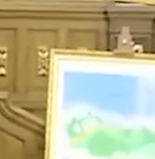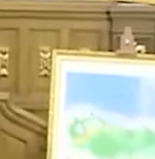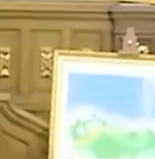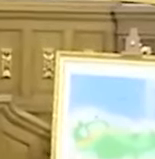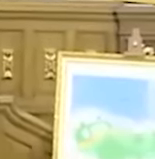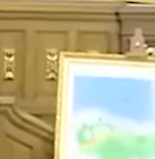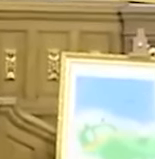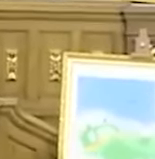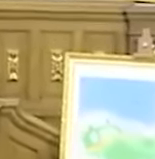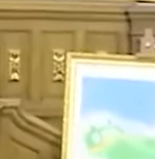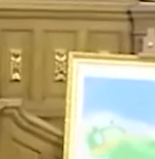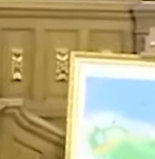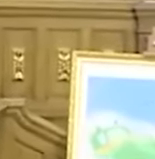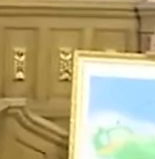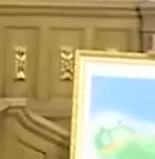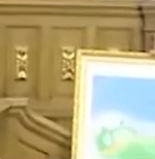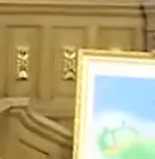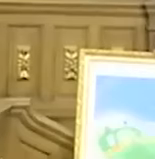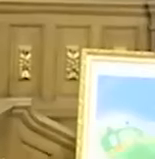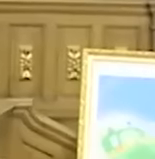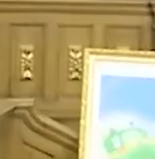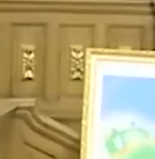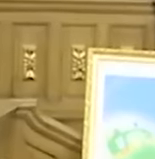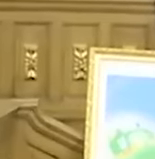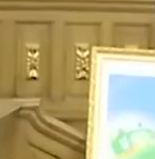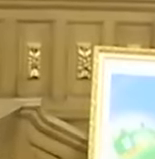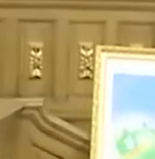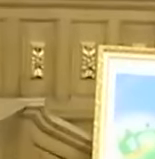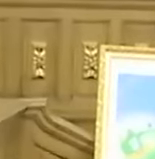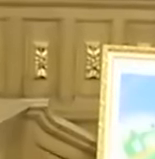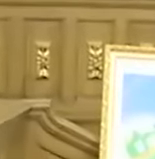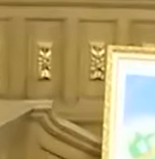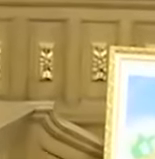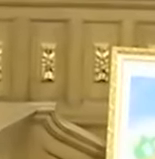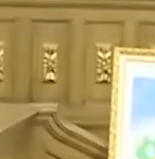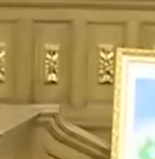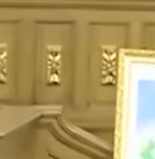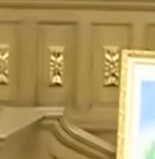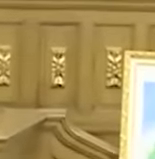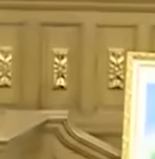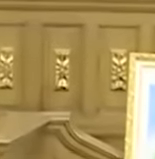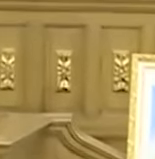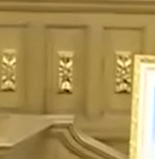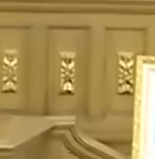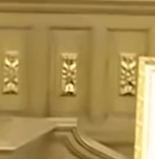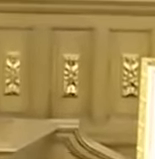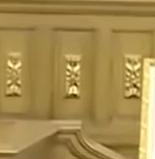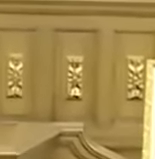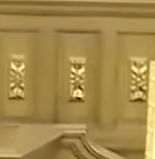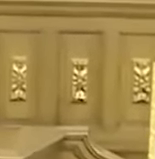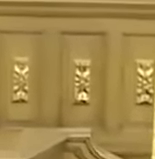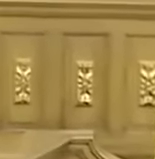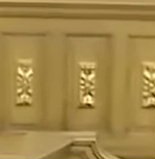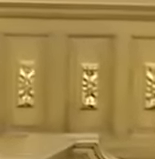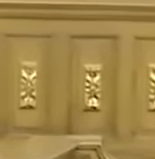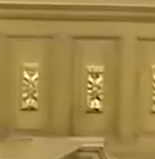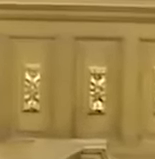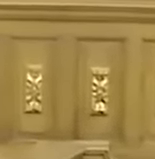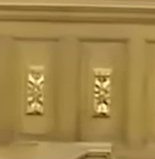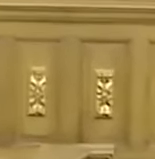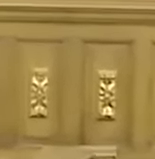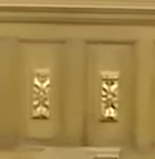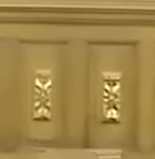Aparicio para que ejerza a partir de este momento funciones como primer vicepresidente de la Asamblea Nacional de la República Bolivariana de